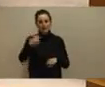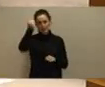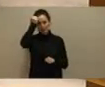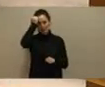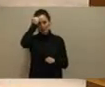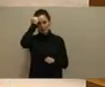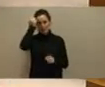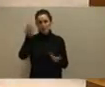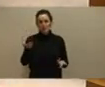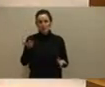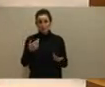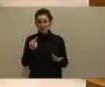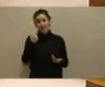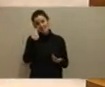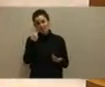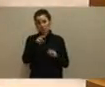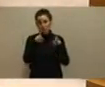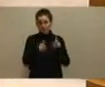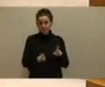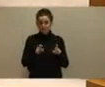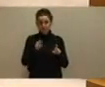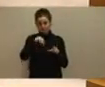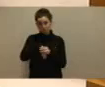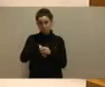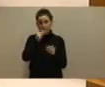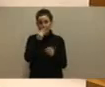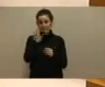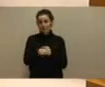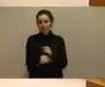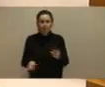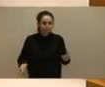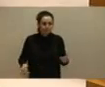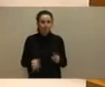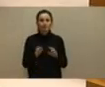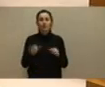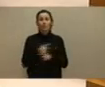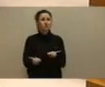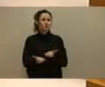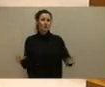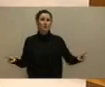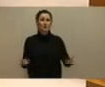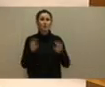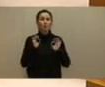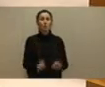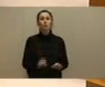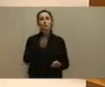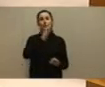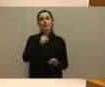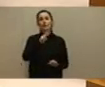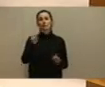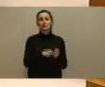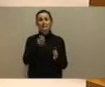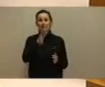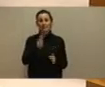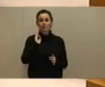poco estas cosas a la hora de hacer las preguntas. Es más, está expresamente prohibido por la Circular 4/2013 de Fiscalía General